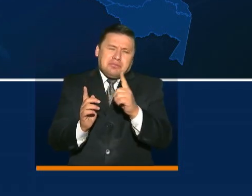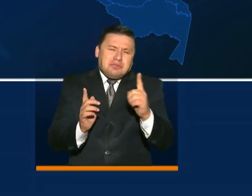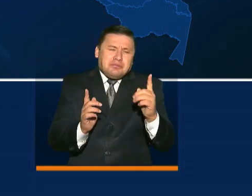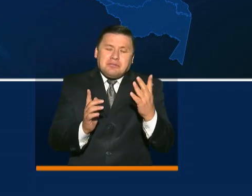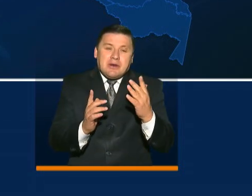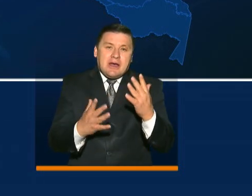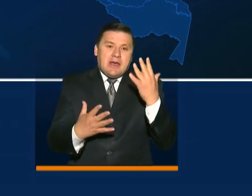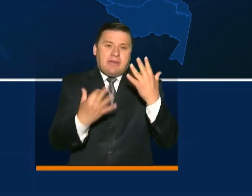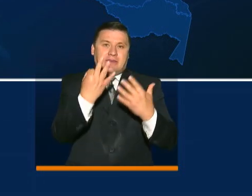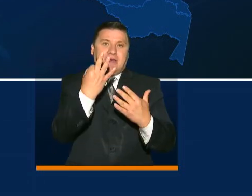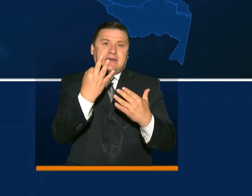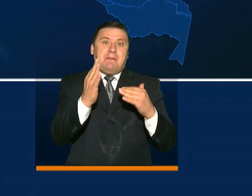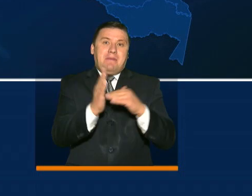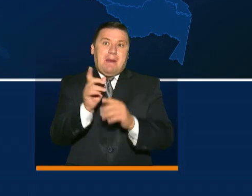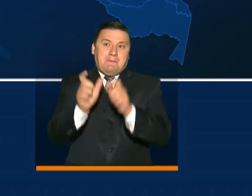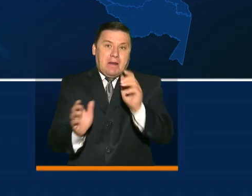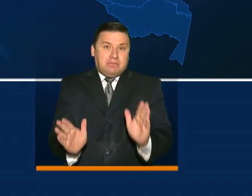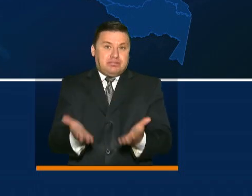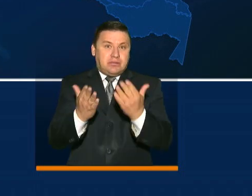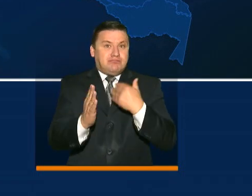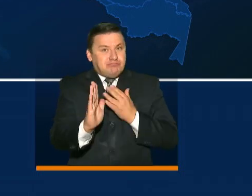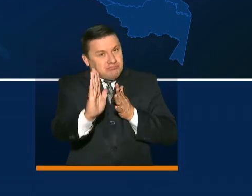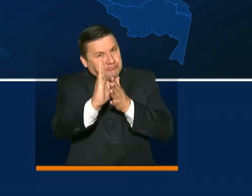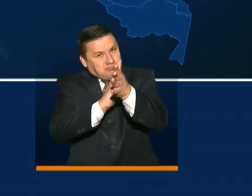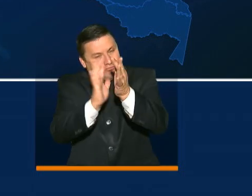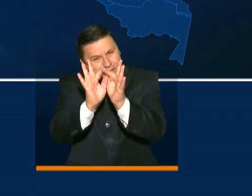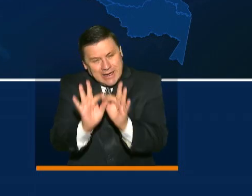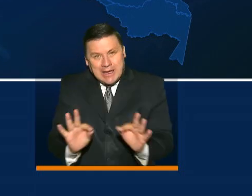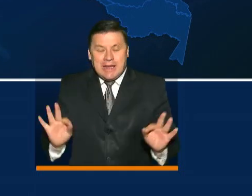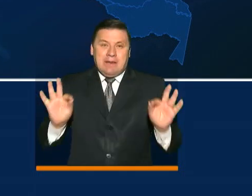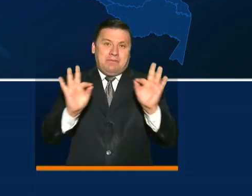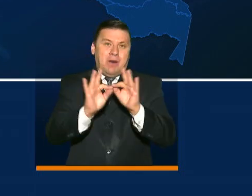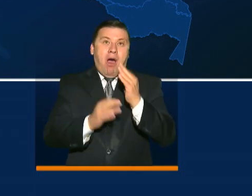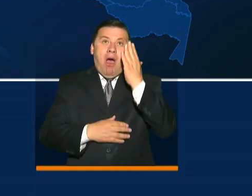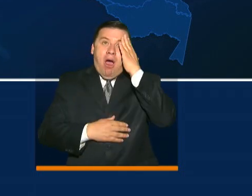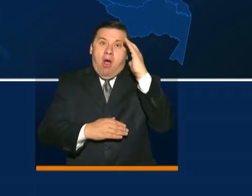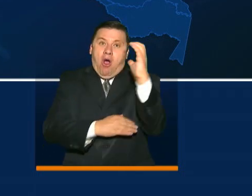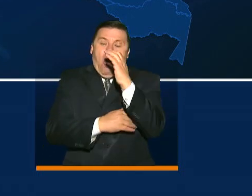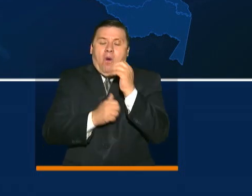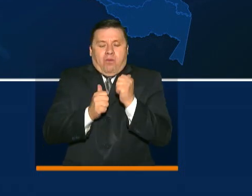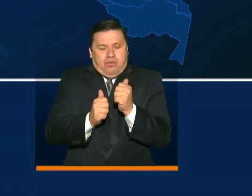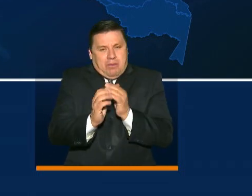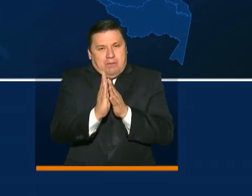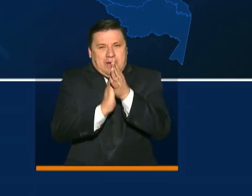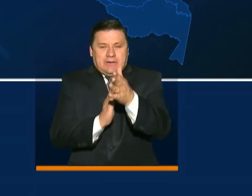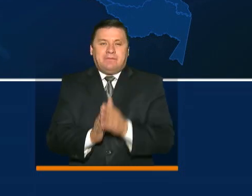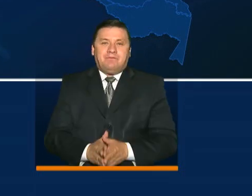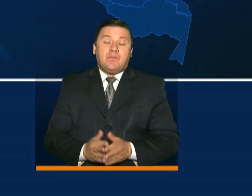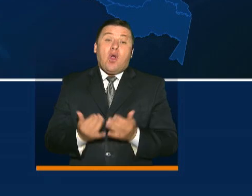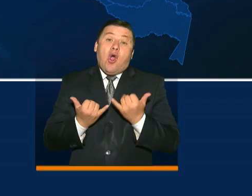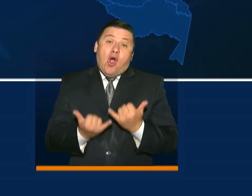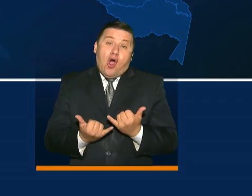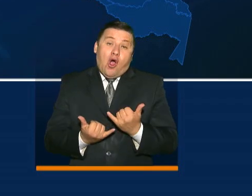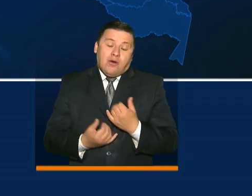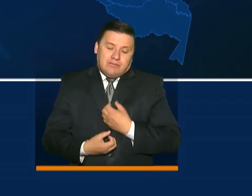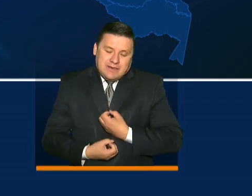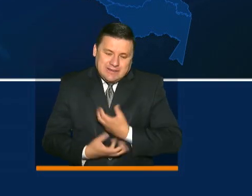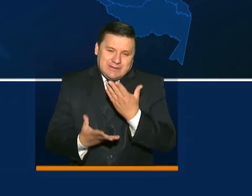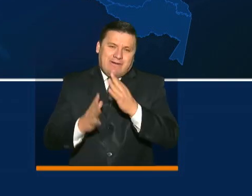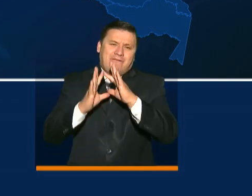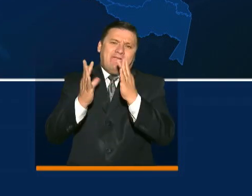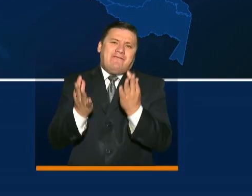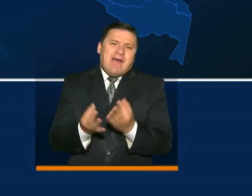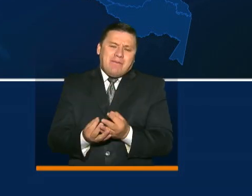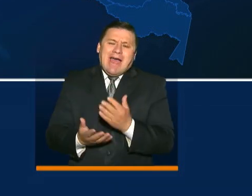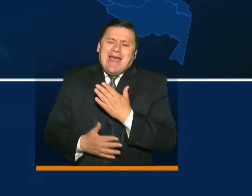de COVID-19. Creo que es un mensaje muy importante para nuestro país. Hoy también quiero expresarle a las familias